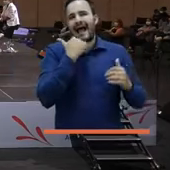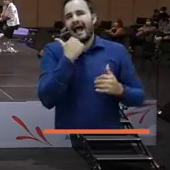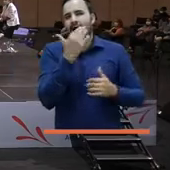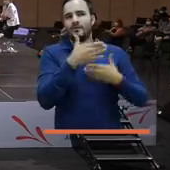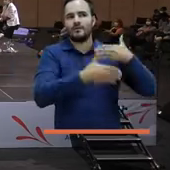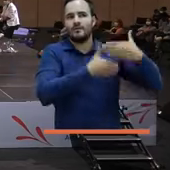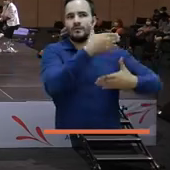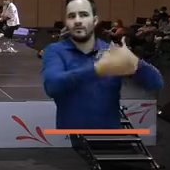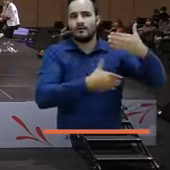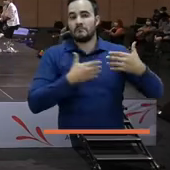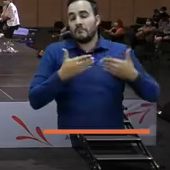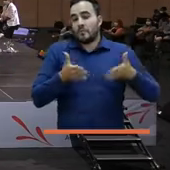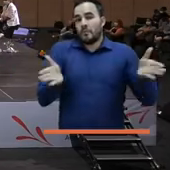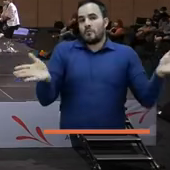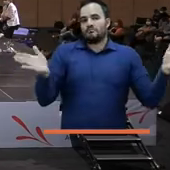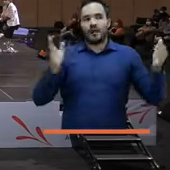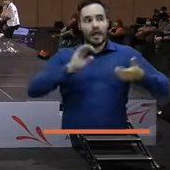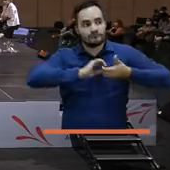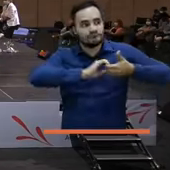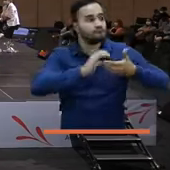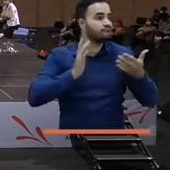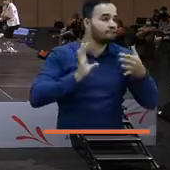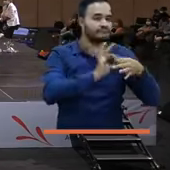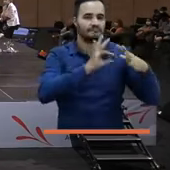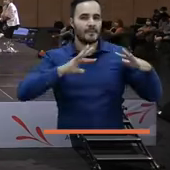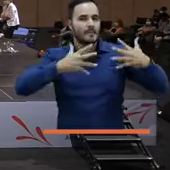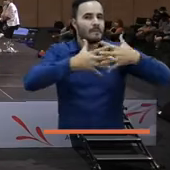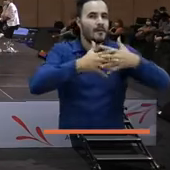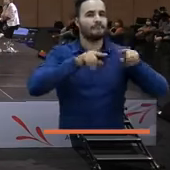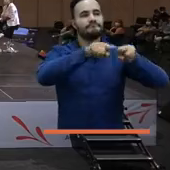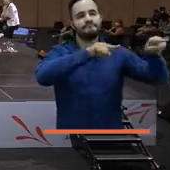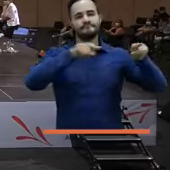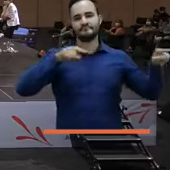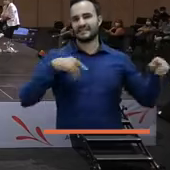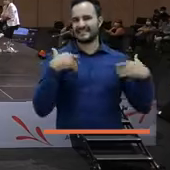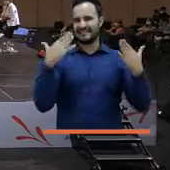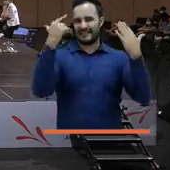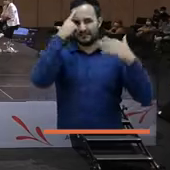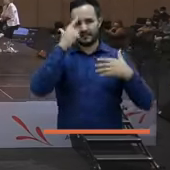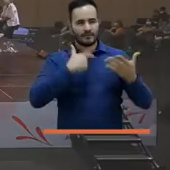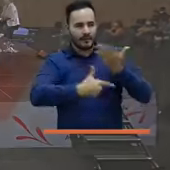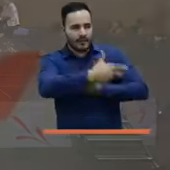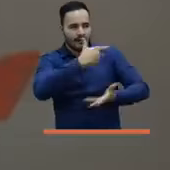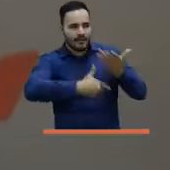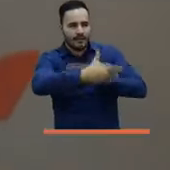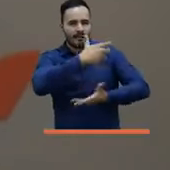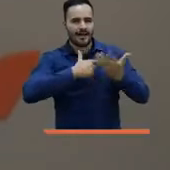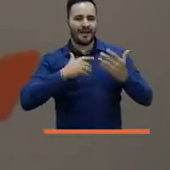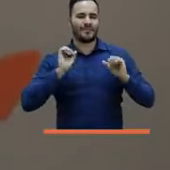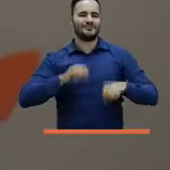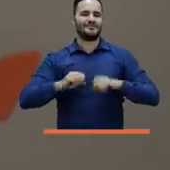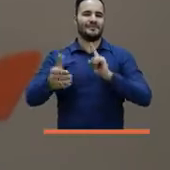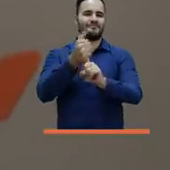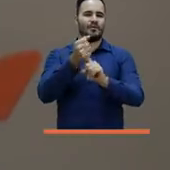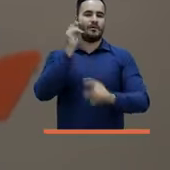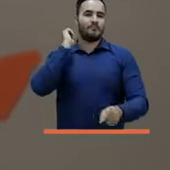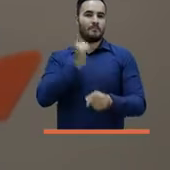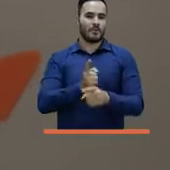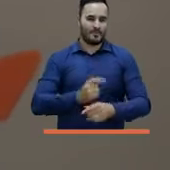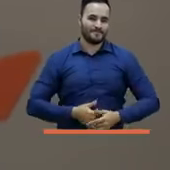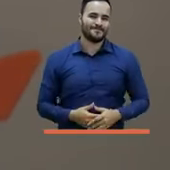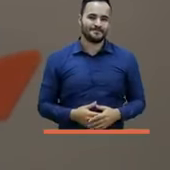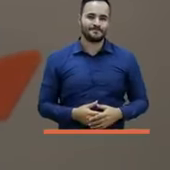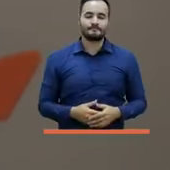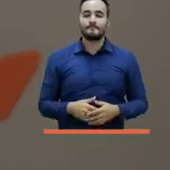de articulación escenarios que permitan que estos ejemplos que nos están poniendo se puedan hacer realidad hemos estado trabajando